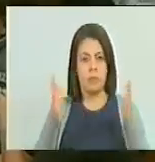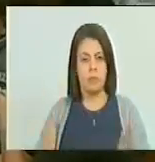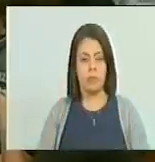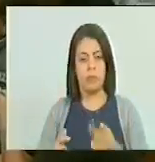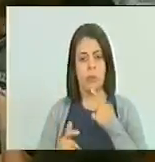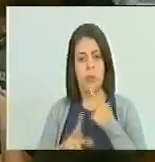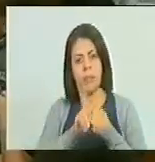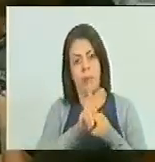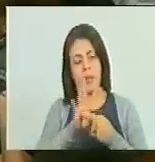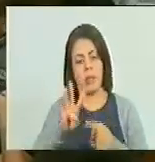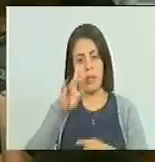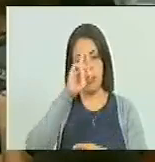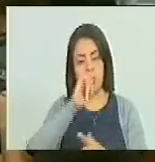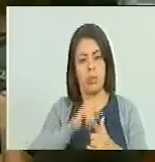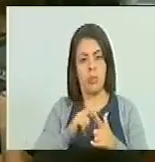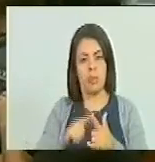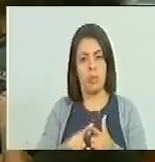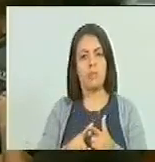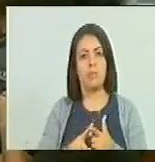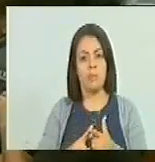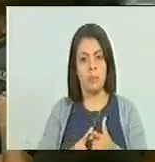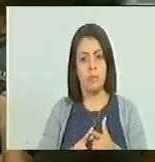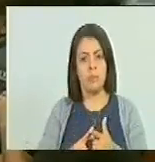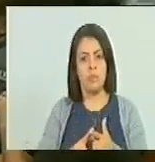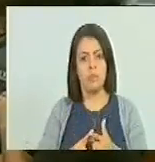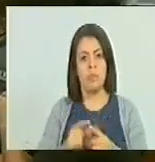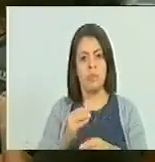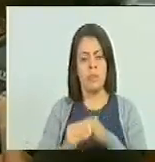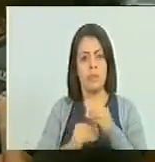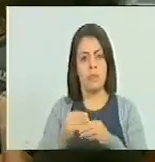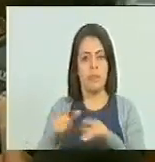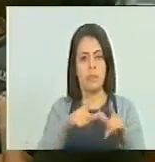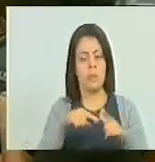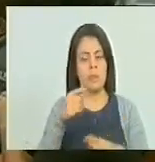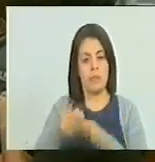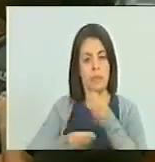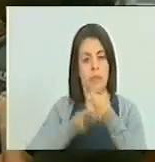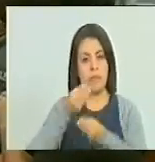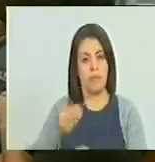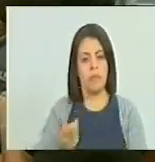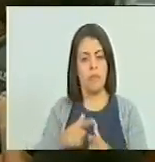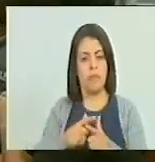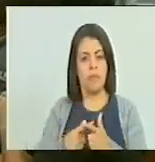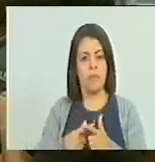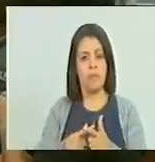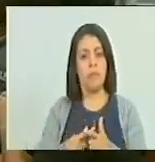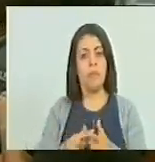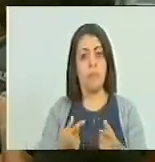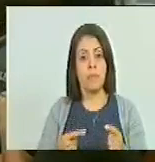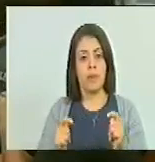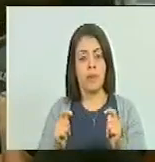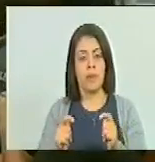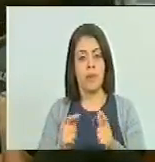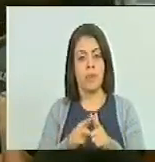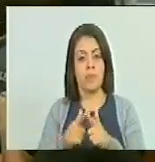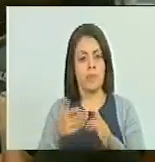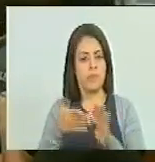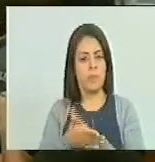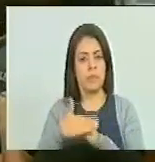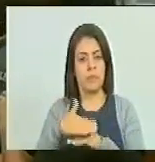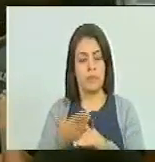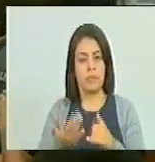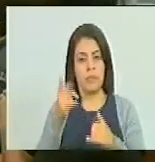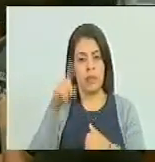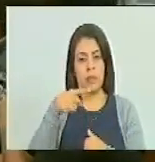los 24 años, fue el corredactor del tratado de amnisticio.